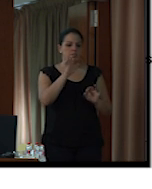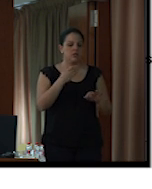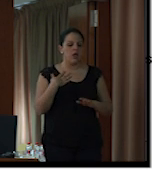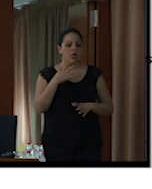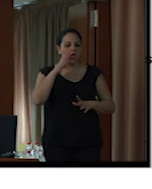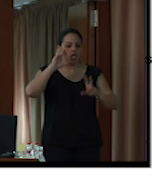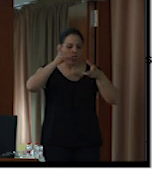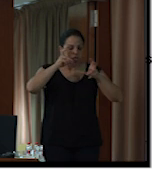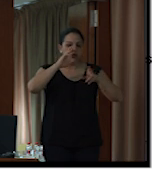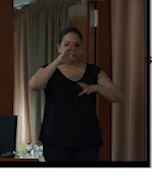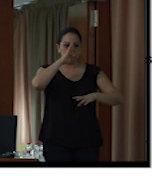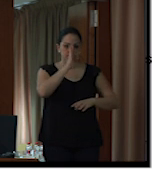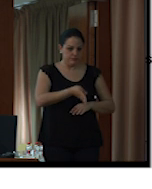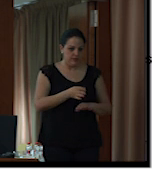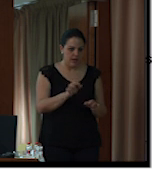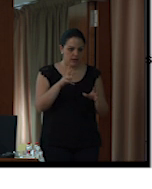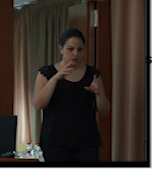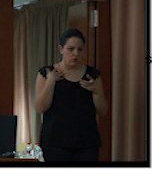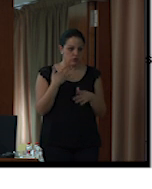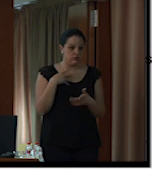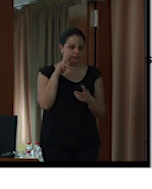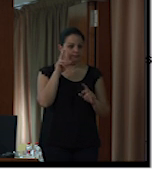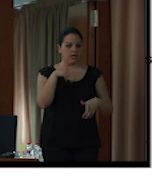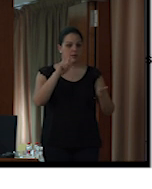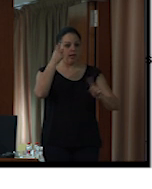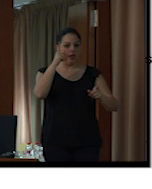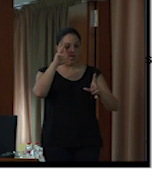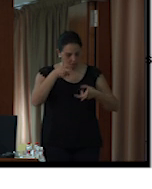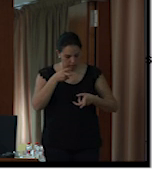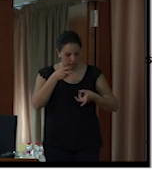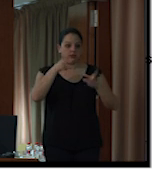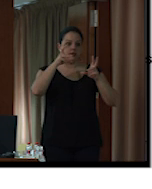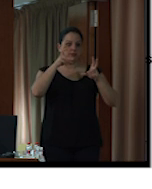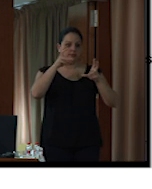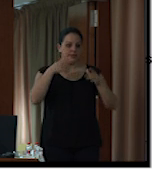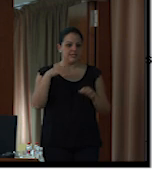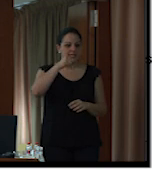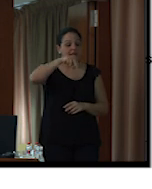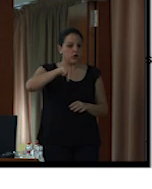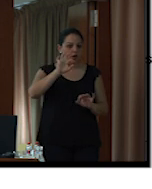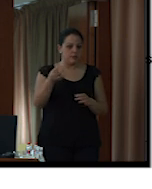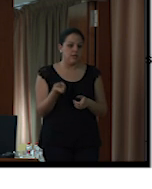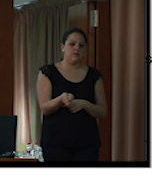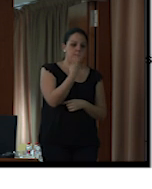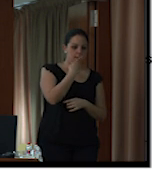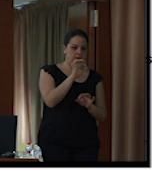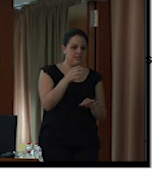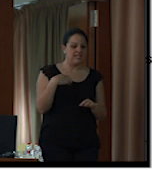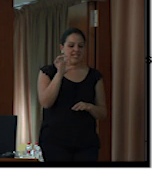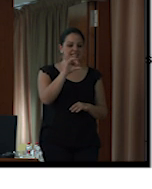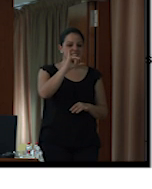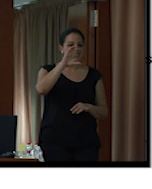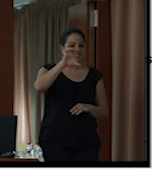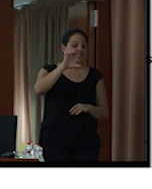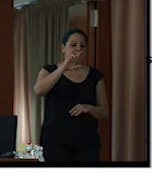utiliza también para los insomnios recalcitrantes y es de utilización hospitalaria, es el Xyrem. Pero